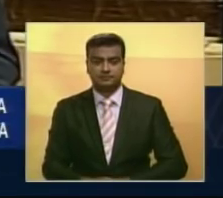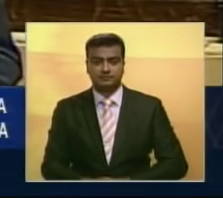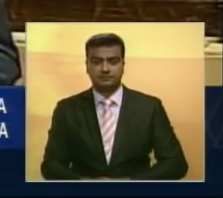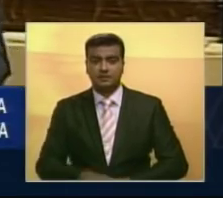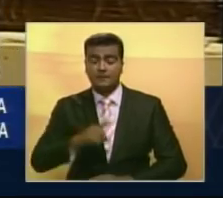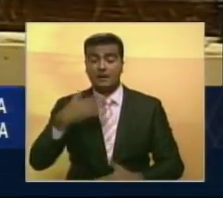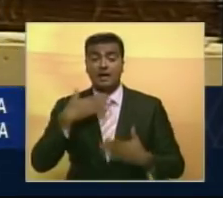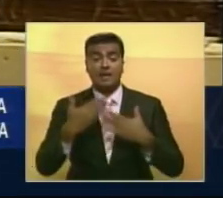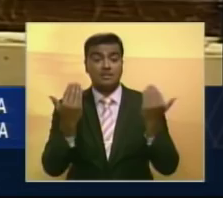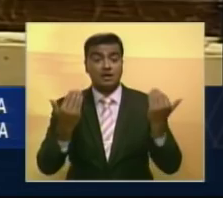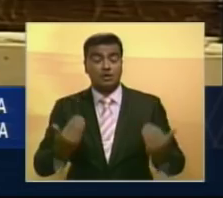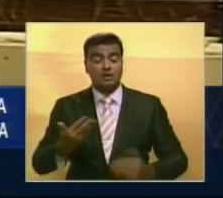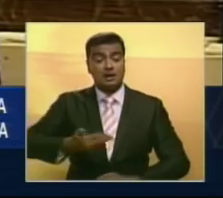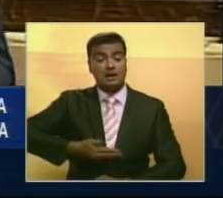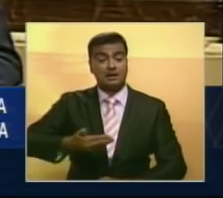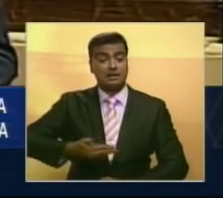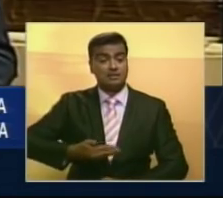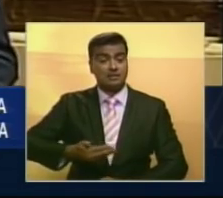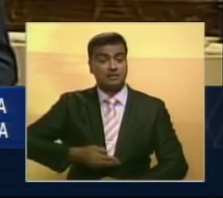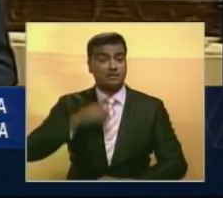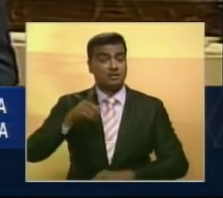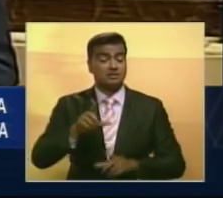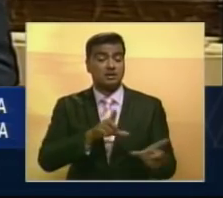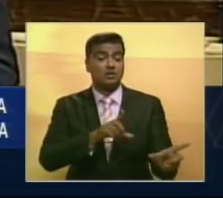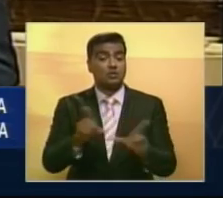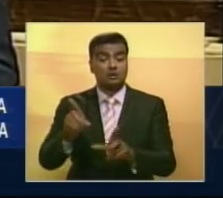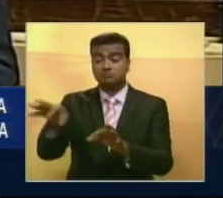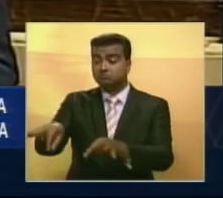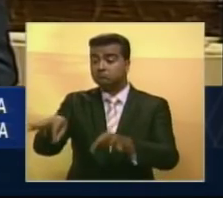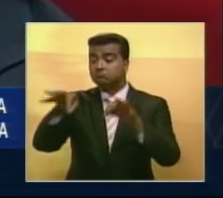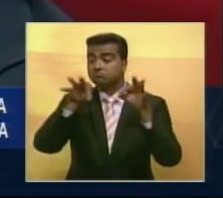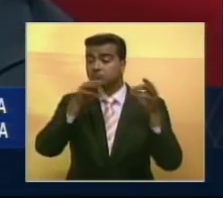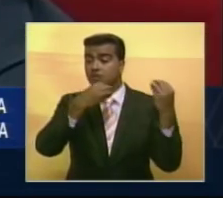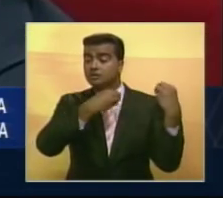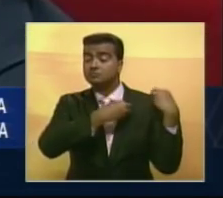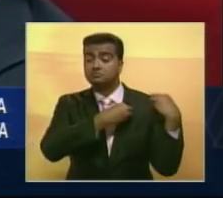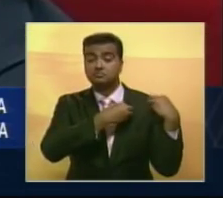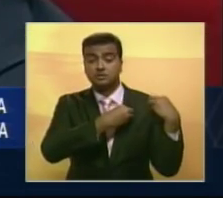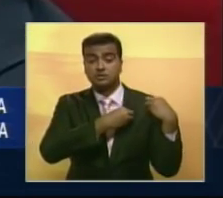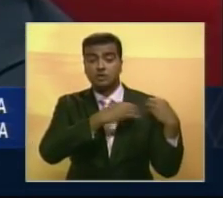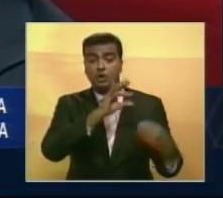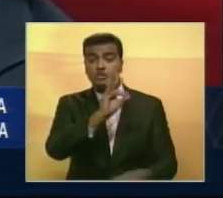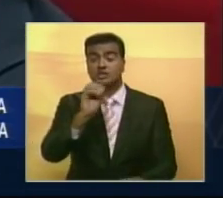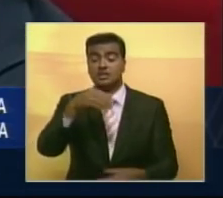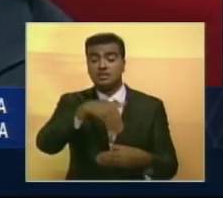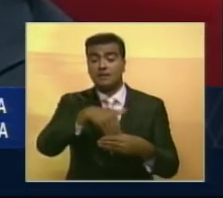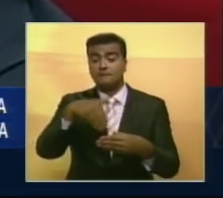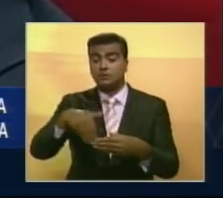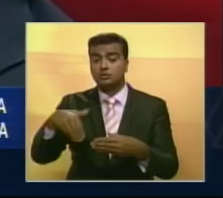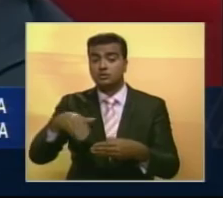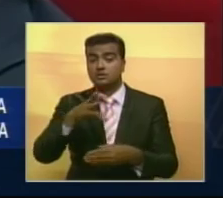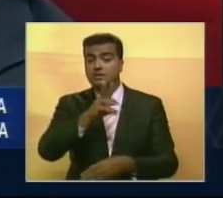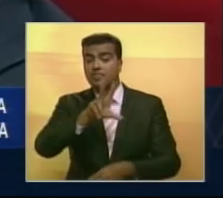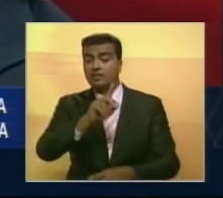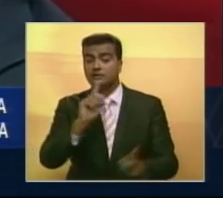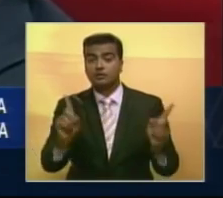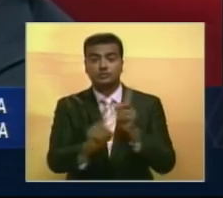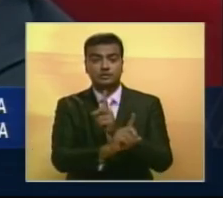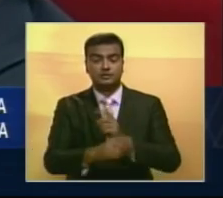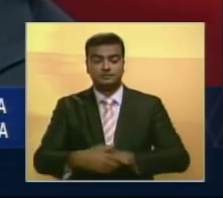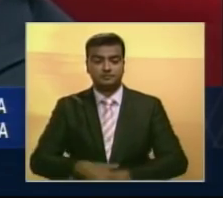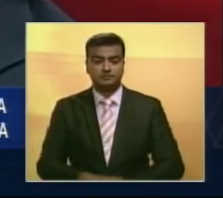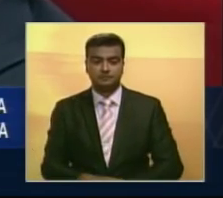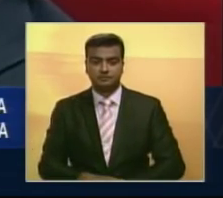quien hasta ahora era el alcalde de Génova, fue electo por la Cámara Regional con 70 votos a favor y 63 en su contra.